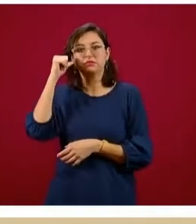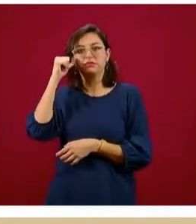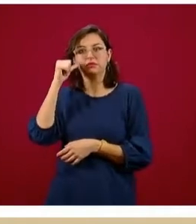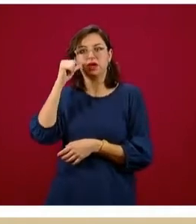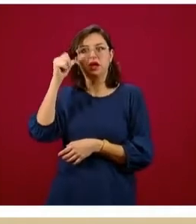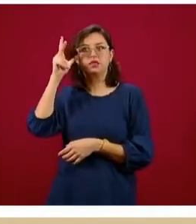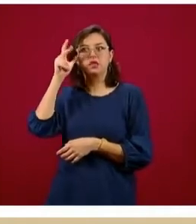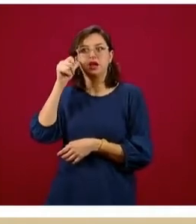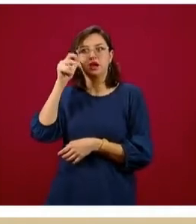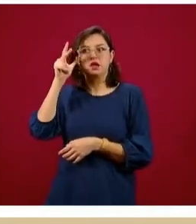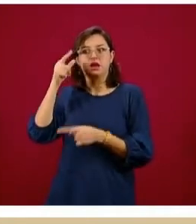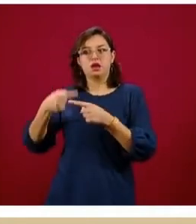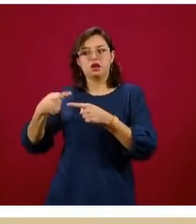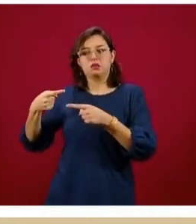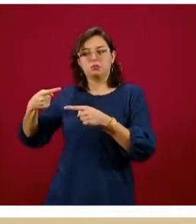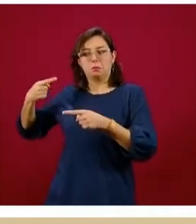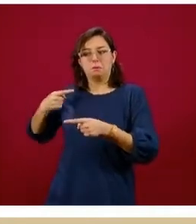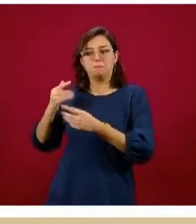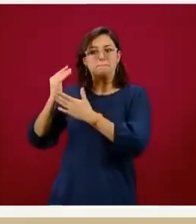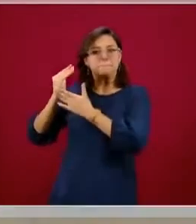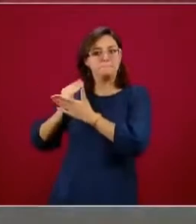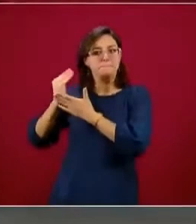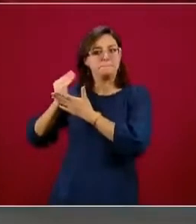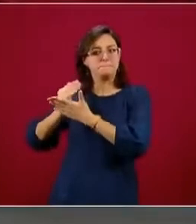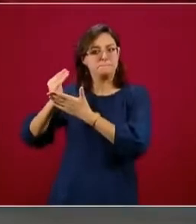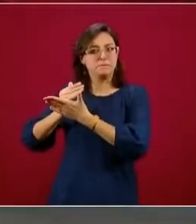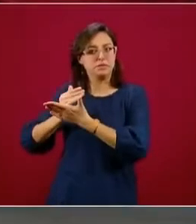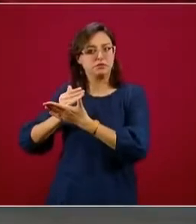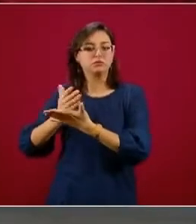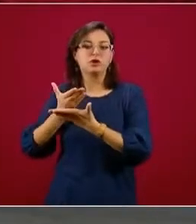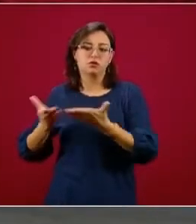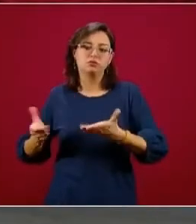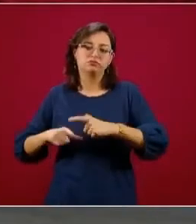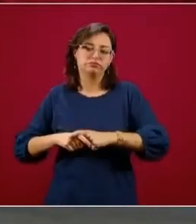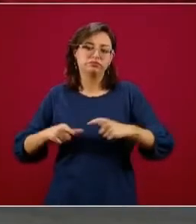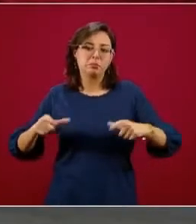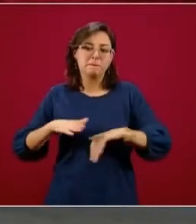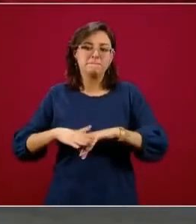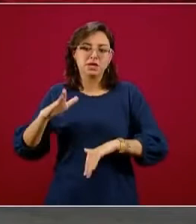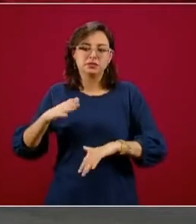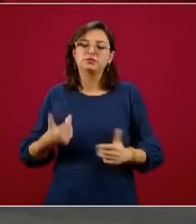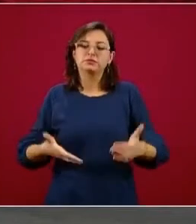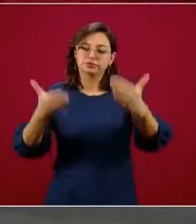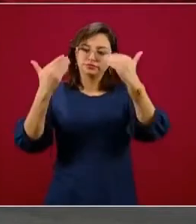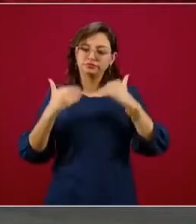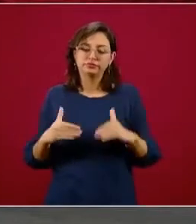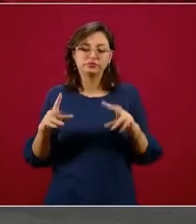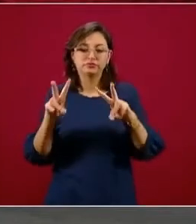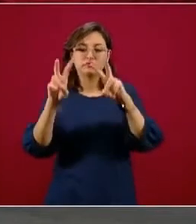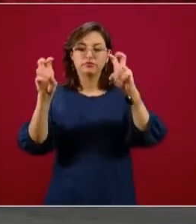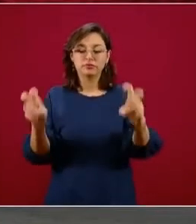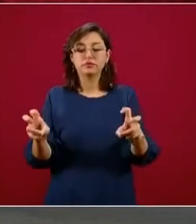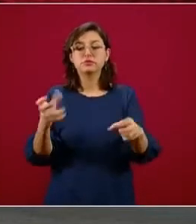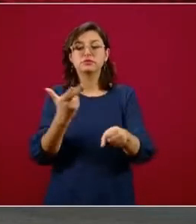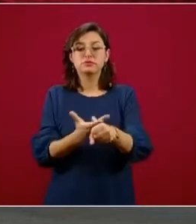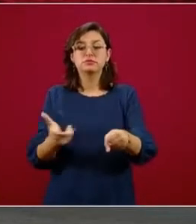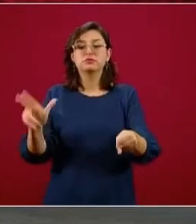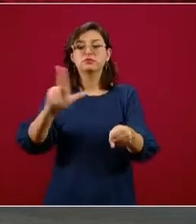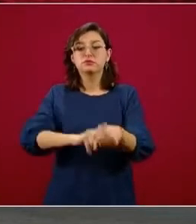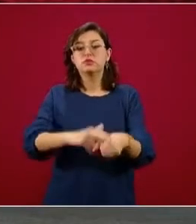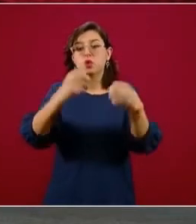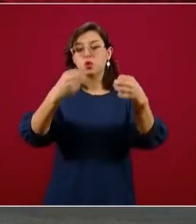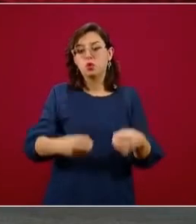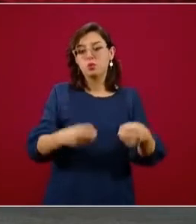barras hacia atrás. Bien, pasemos a ver lo que es la disponibilidad y ocupación